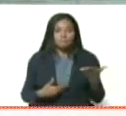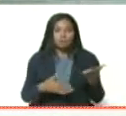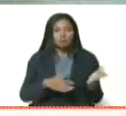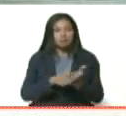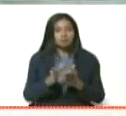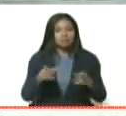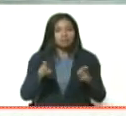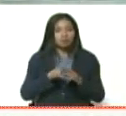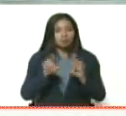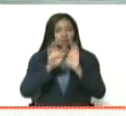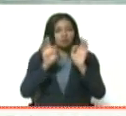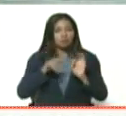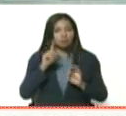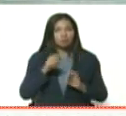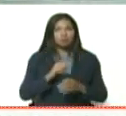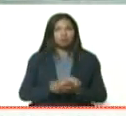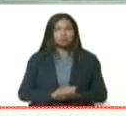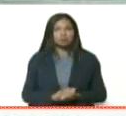Garantizar